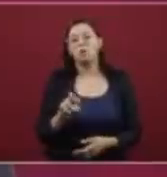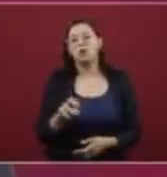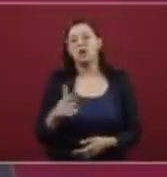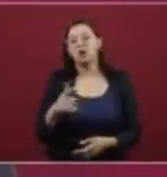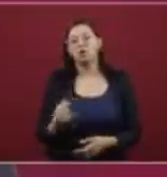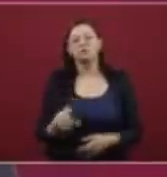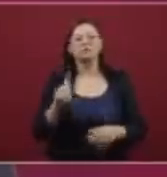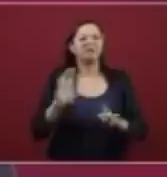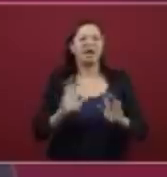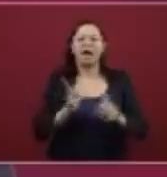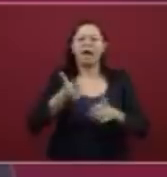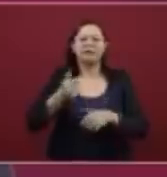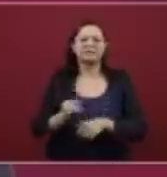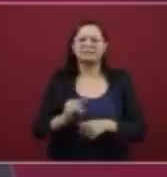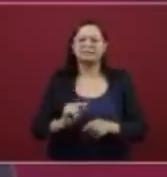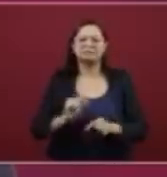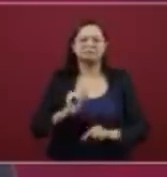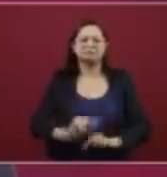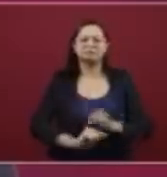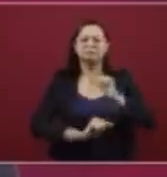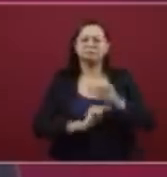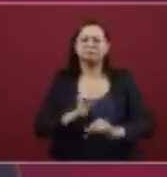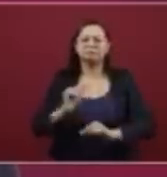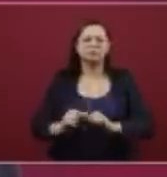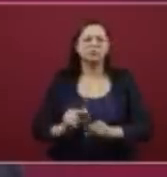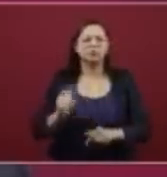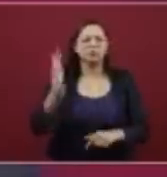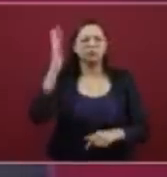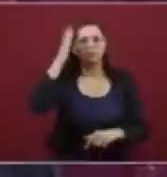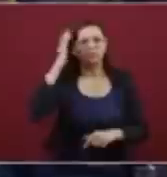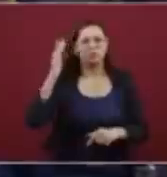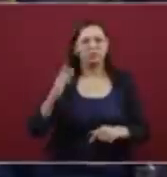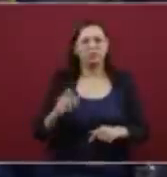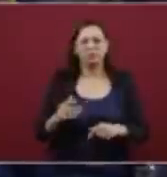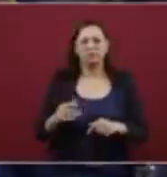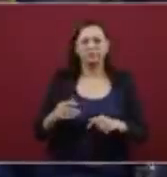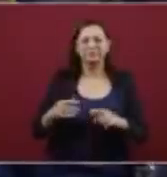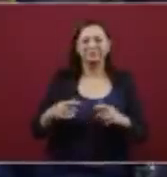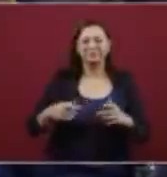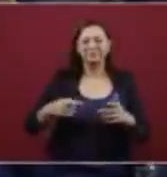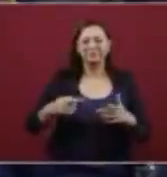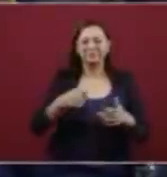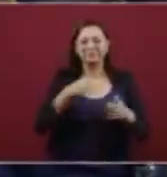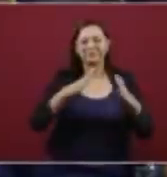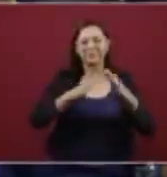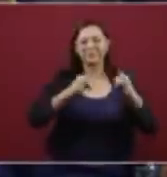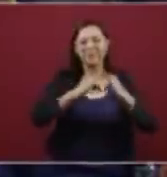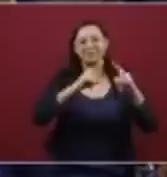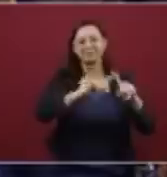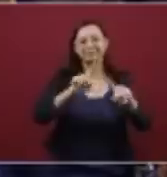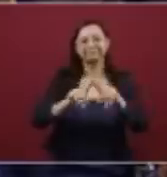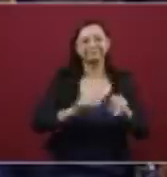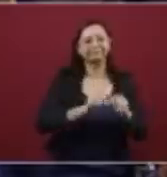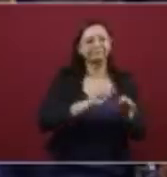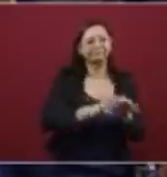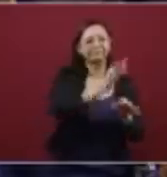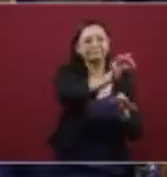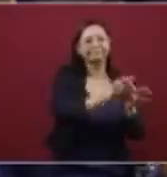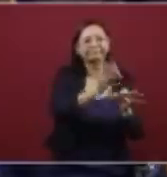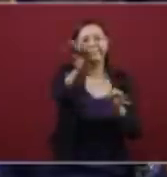y así todas las secretarías. Ya tengo información